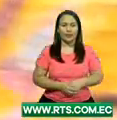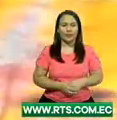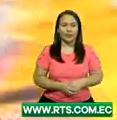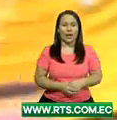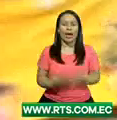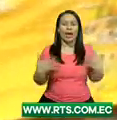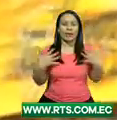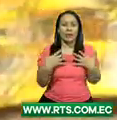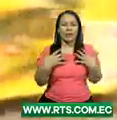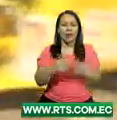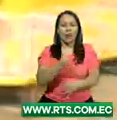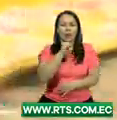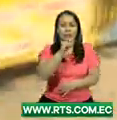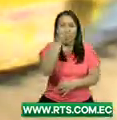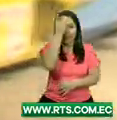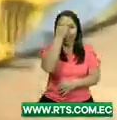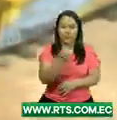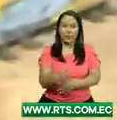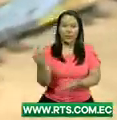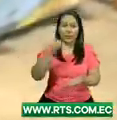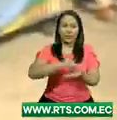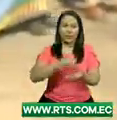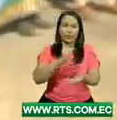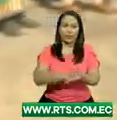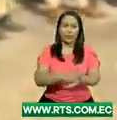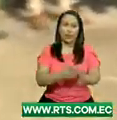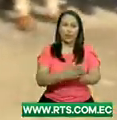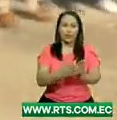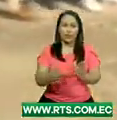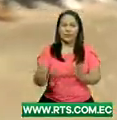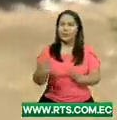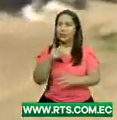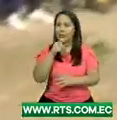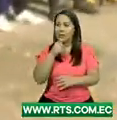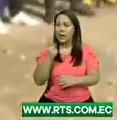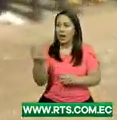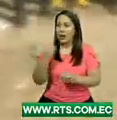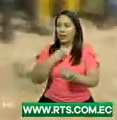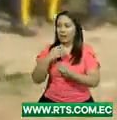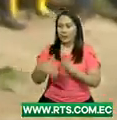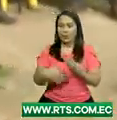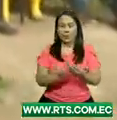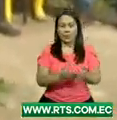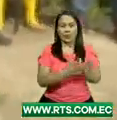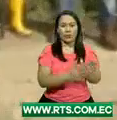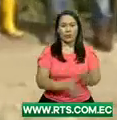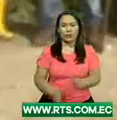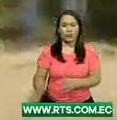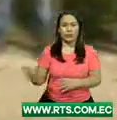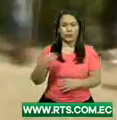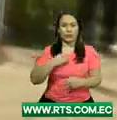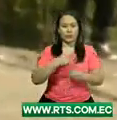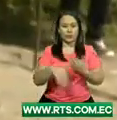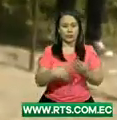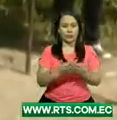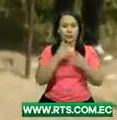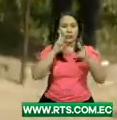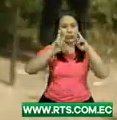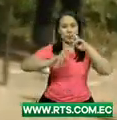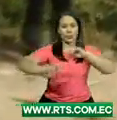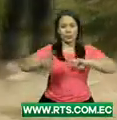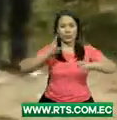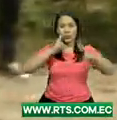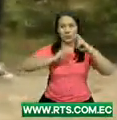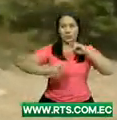temor de que la decisión de la sala pueda ser una puerta que abra la posibilidad de quienes pretenden hacer la obra insistan en la